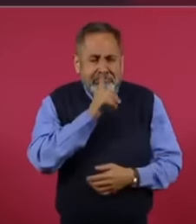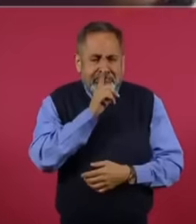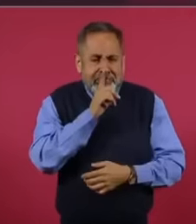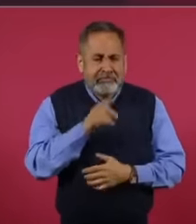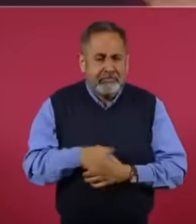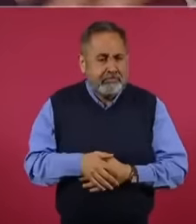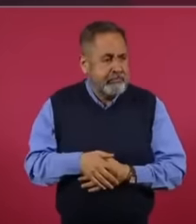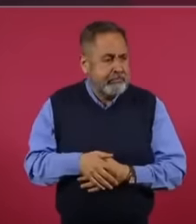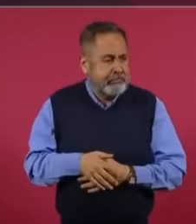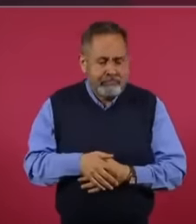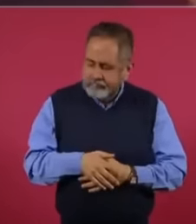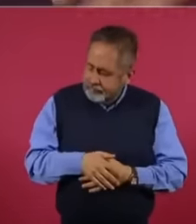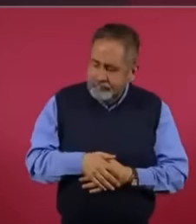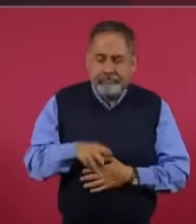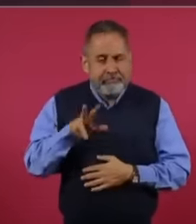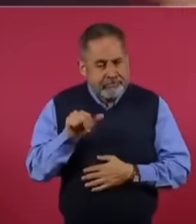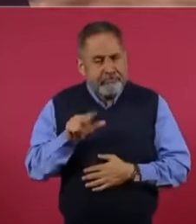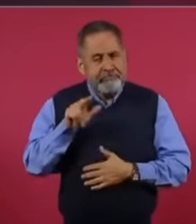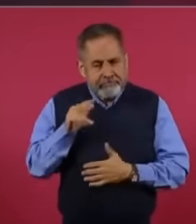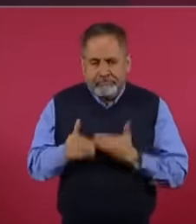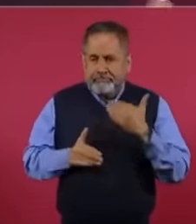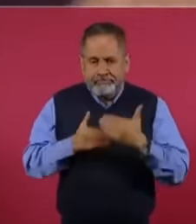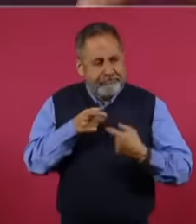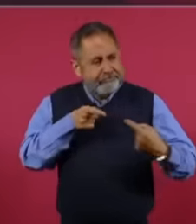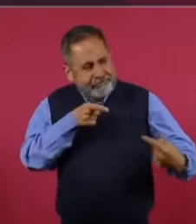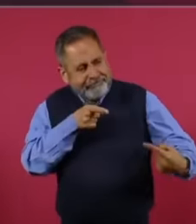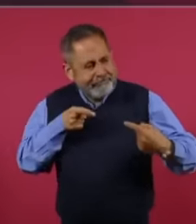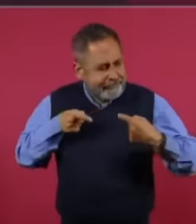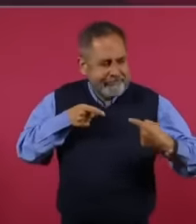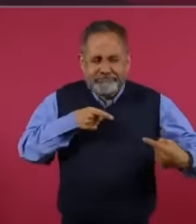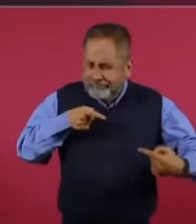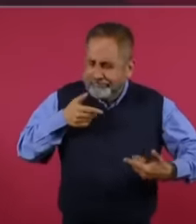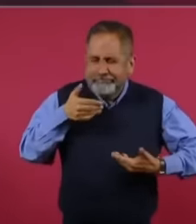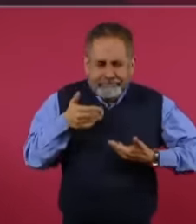Y ahí vamos, avanzando.